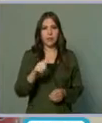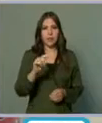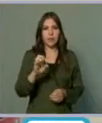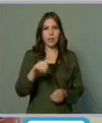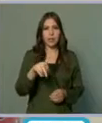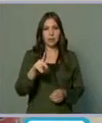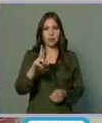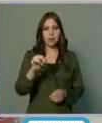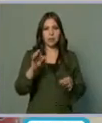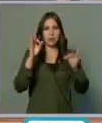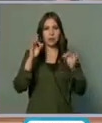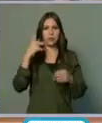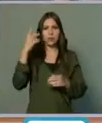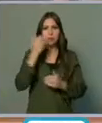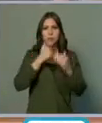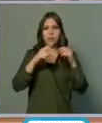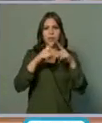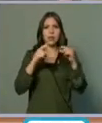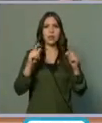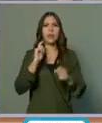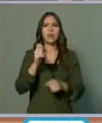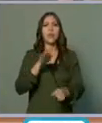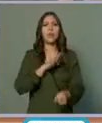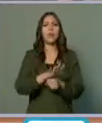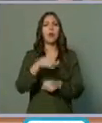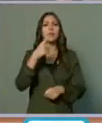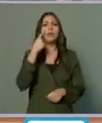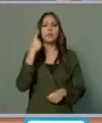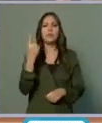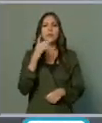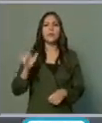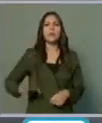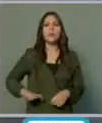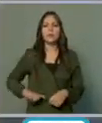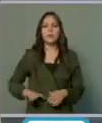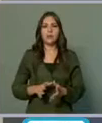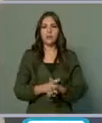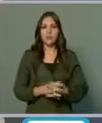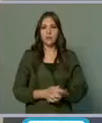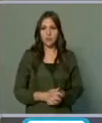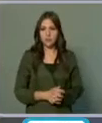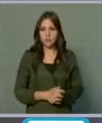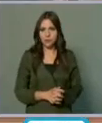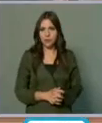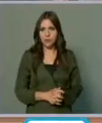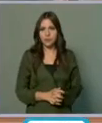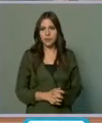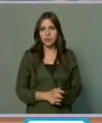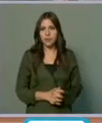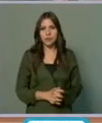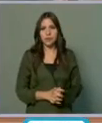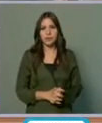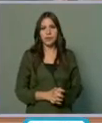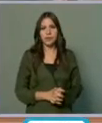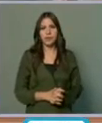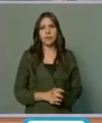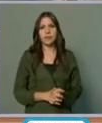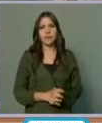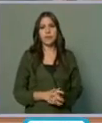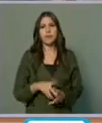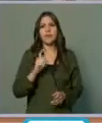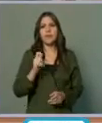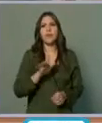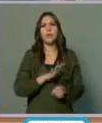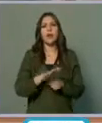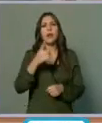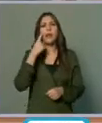un platillo tradicional japonés. ¿Cuál es la característica de...? No, al contrario, chef. ¿Cuál es la característica de un tempura?